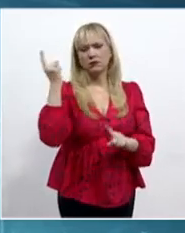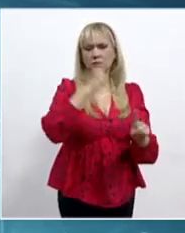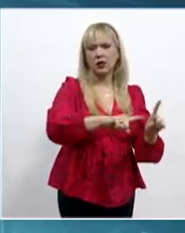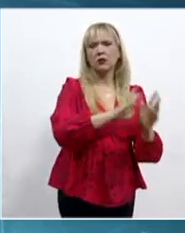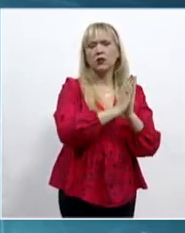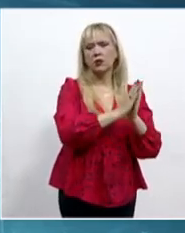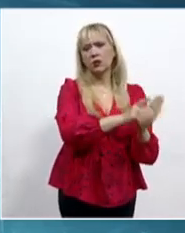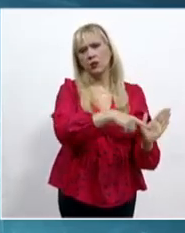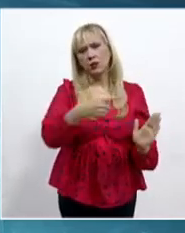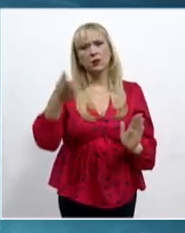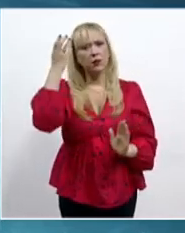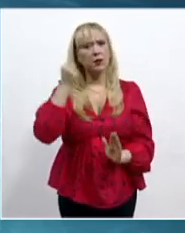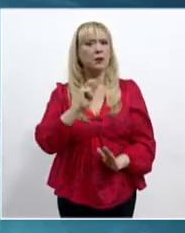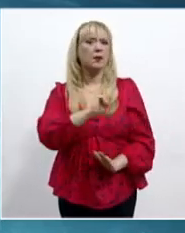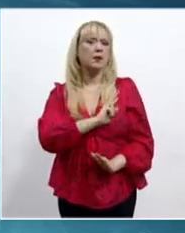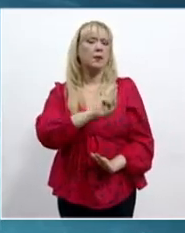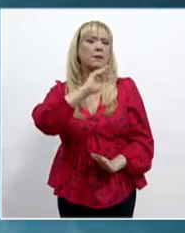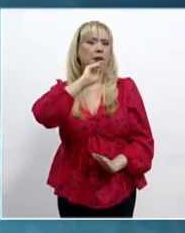madre y a su hija.